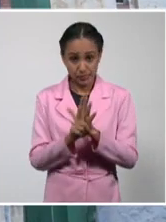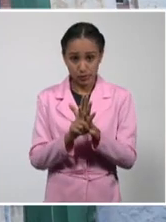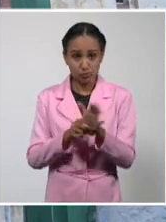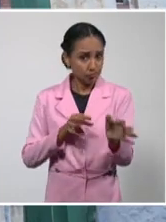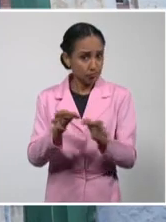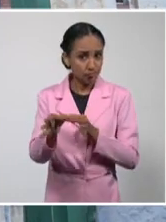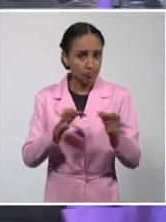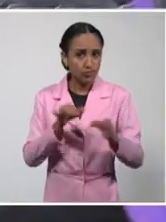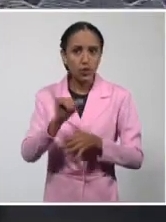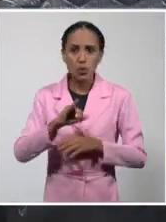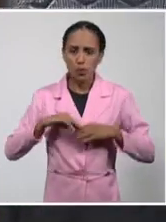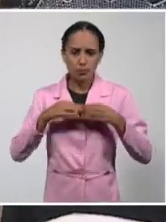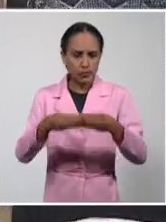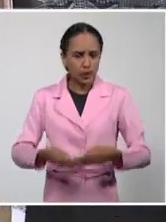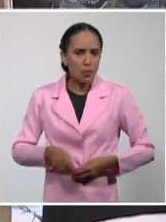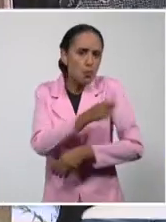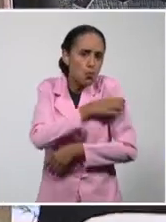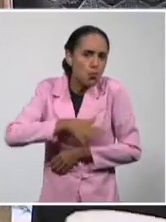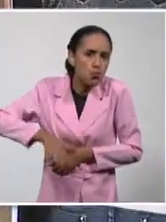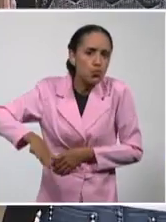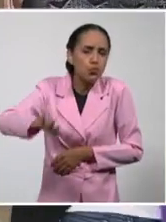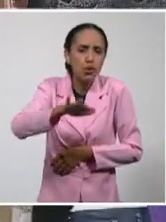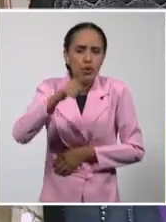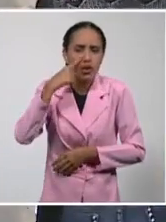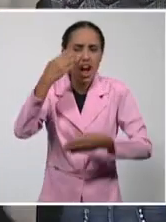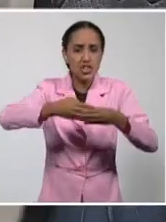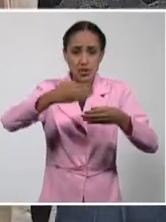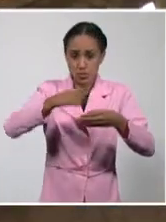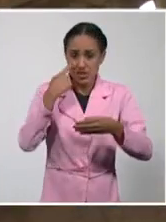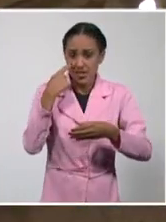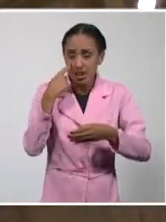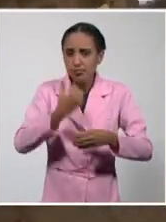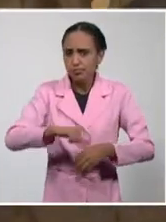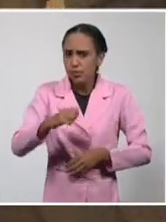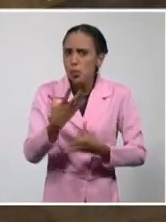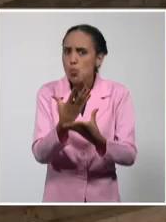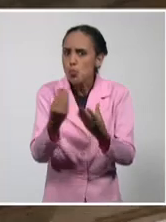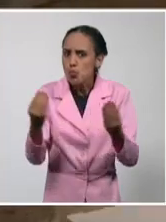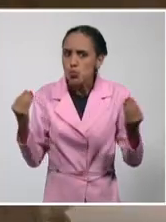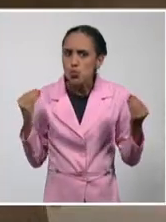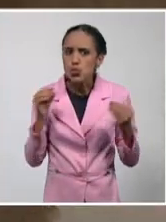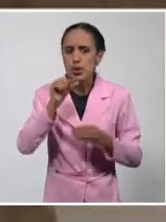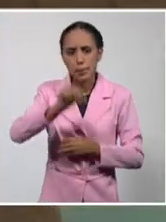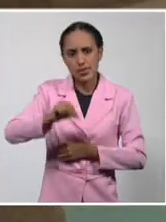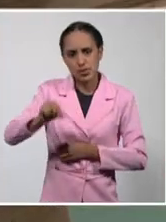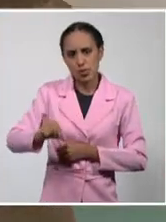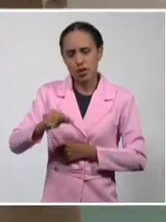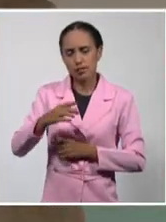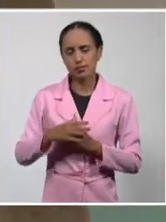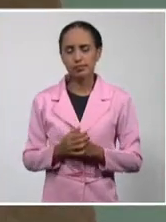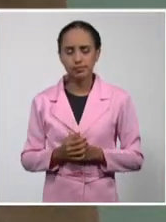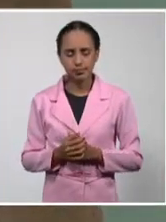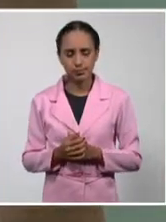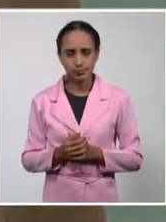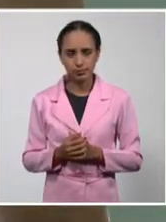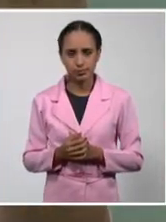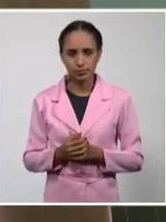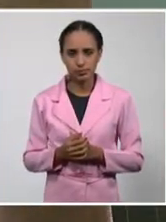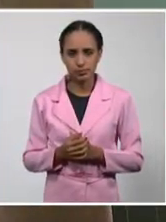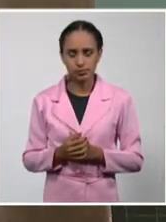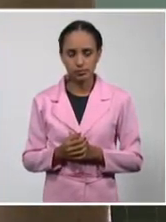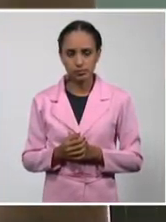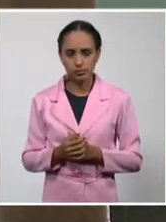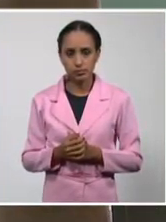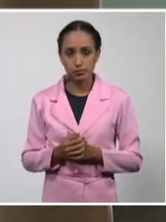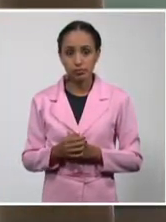como maternidad pública y en sus archivos consta el nacimiento de múltiples y prestigiosos cubanos. Los salones estilo Art Deco